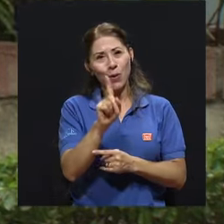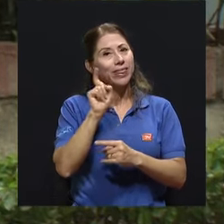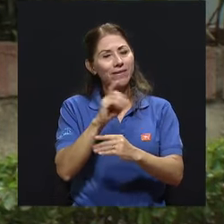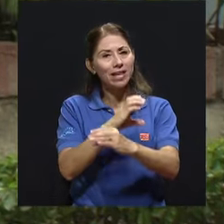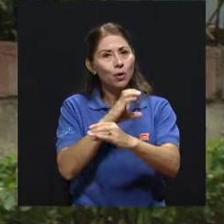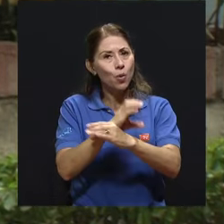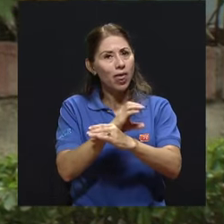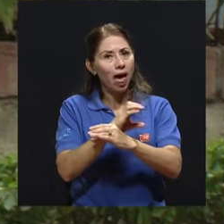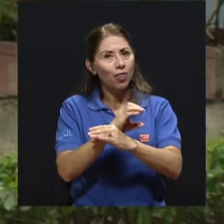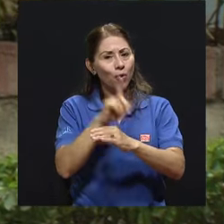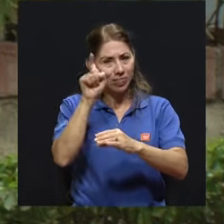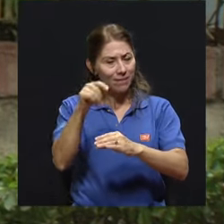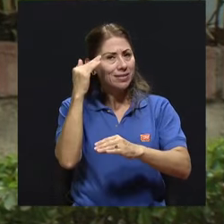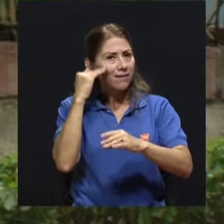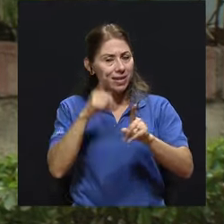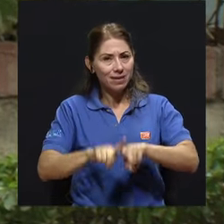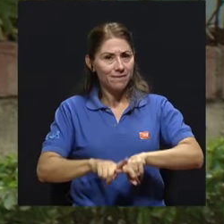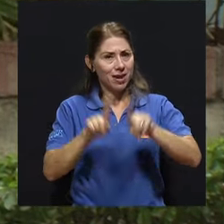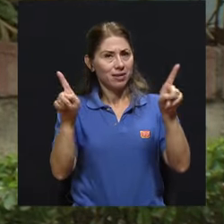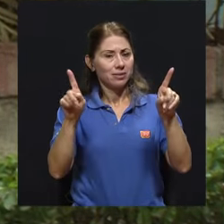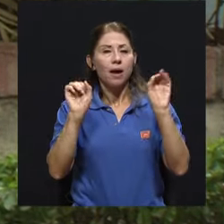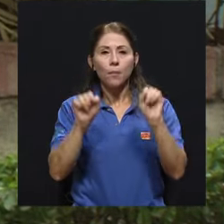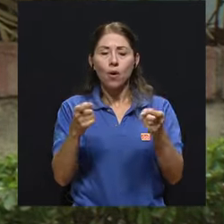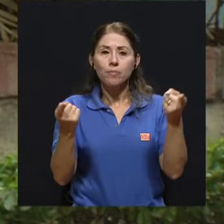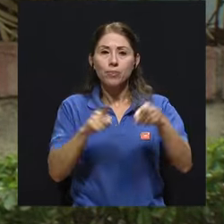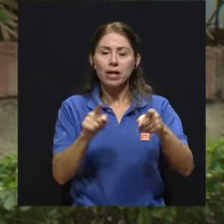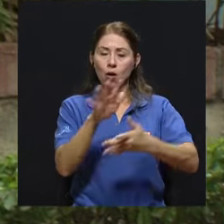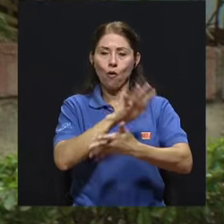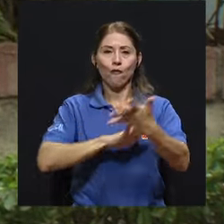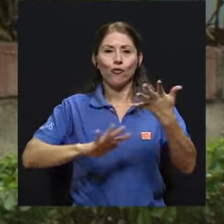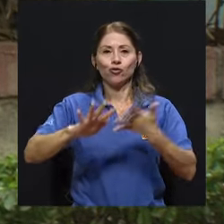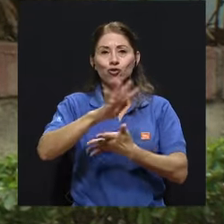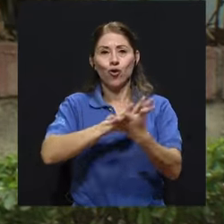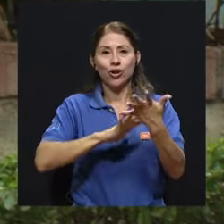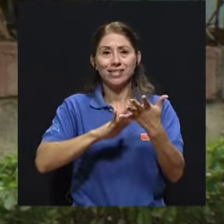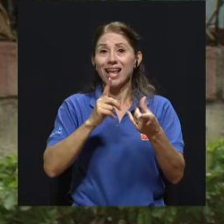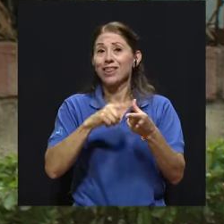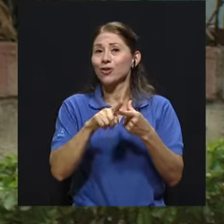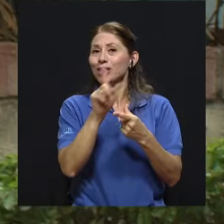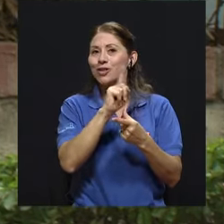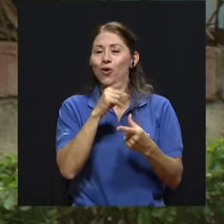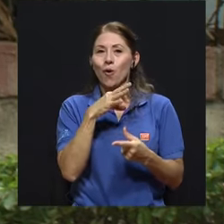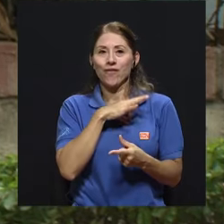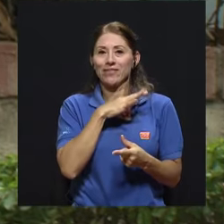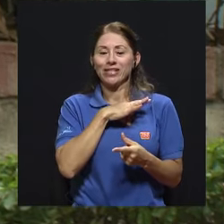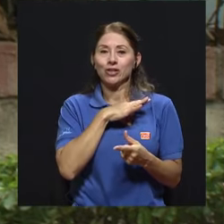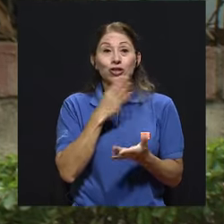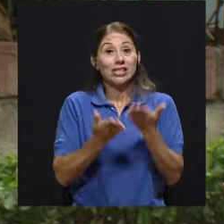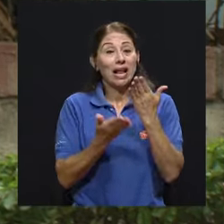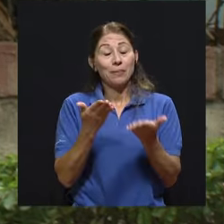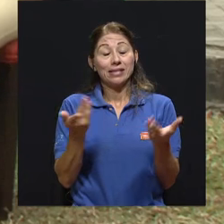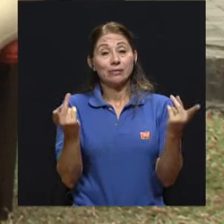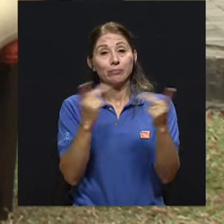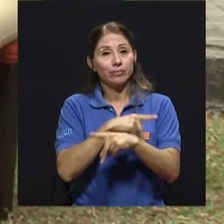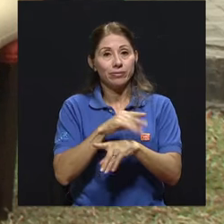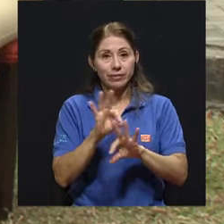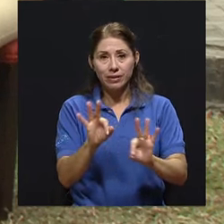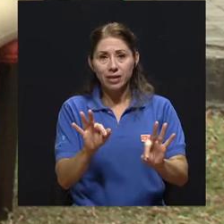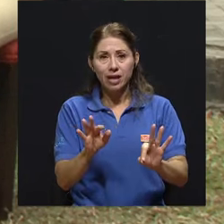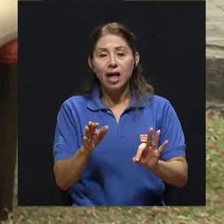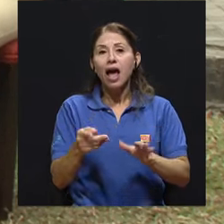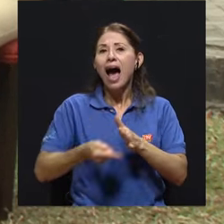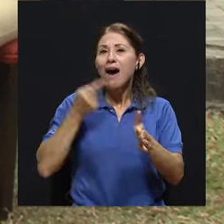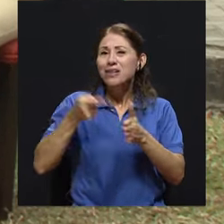hay confusiones y si no, de hecho, más bien en lugar de beneficios se causan daños. Y que con mucha frecuencia vemos